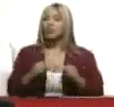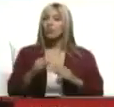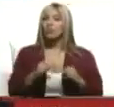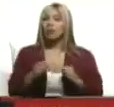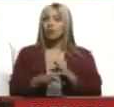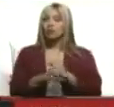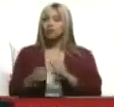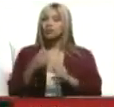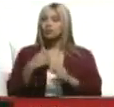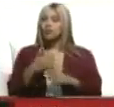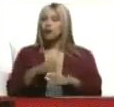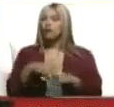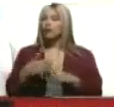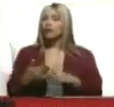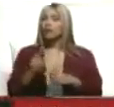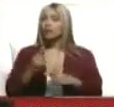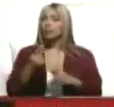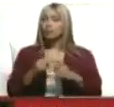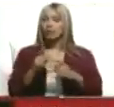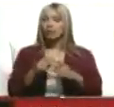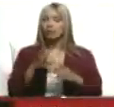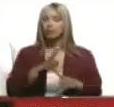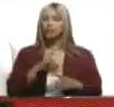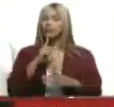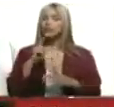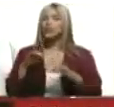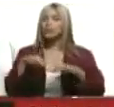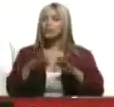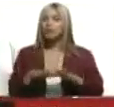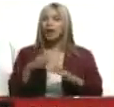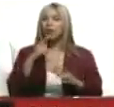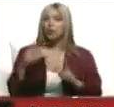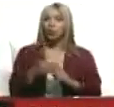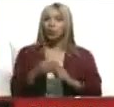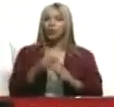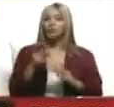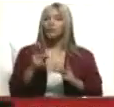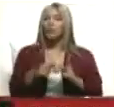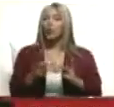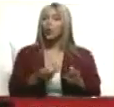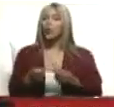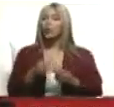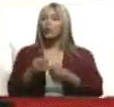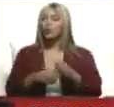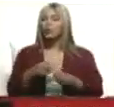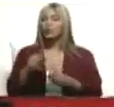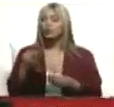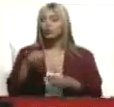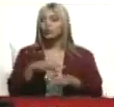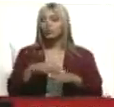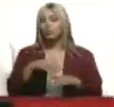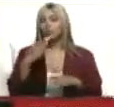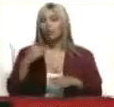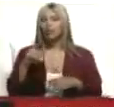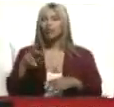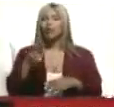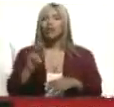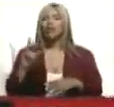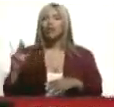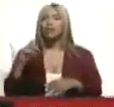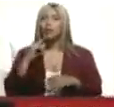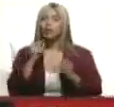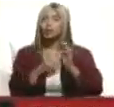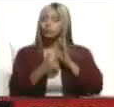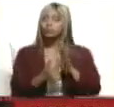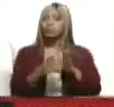cooperativos, además de los que vinieron desde afuera. Primero la meritocracia, el paro-sabotaje, después el control que hizo Rafael Ramírez, que algún día tendrá que revelarse al